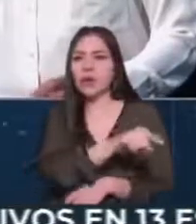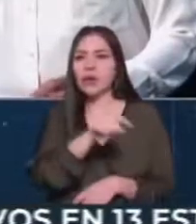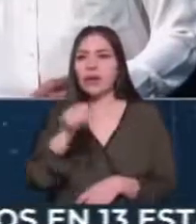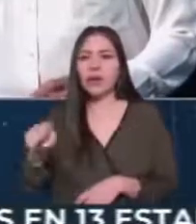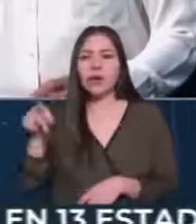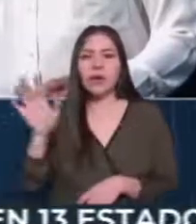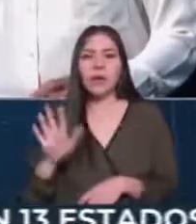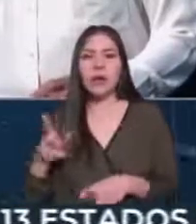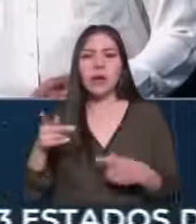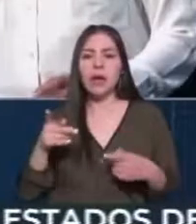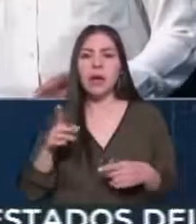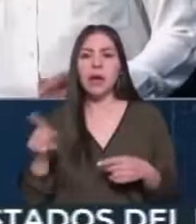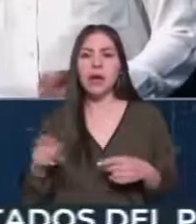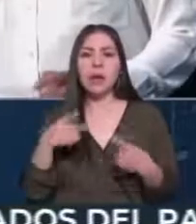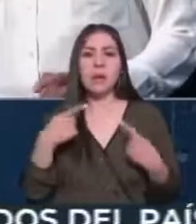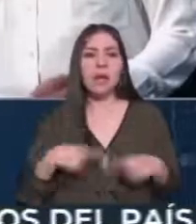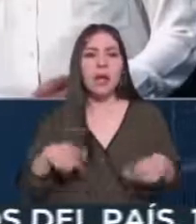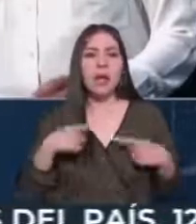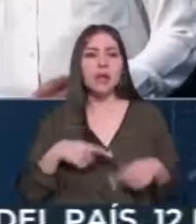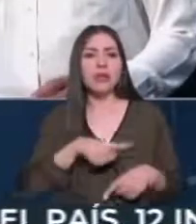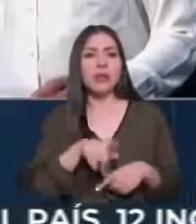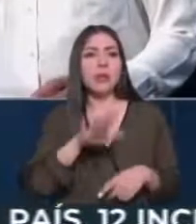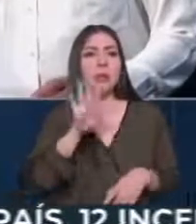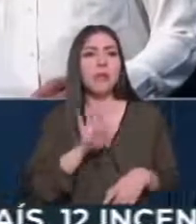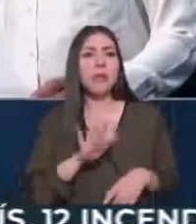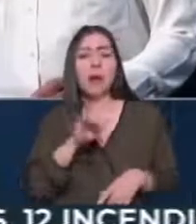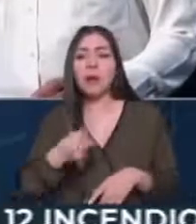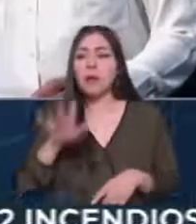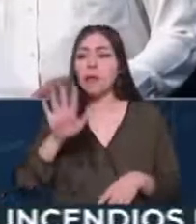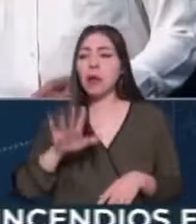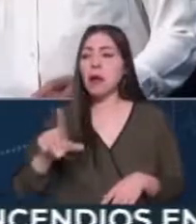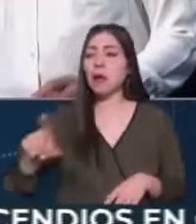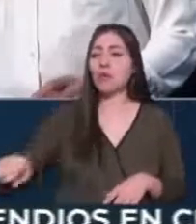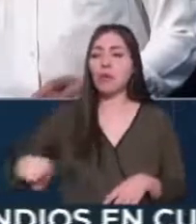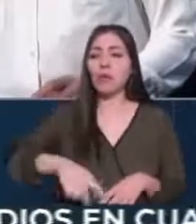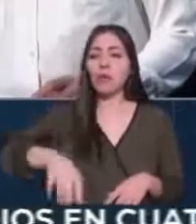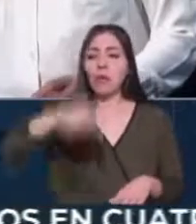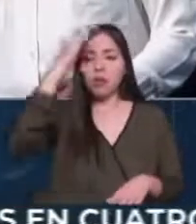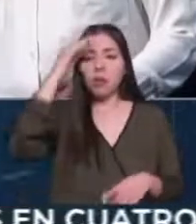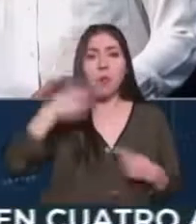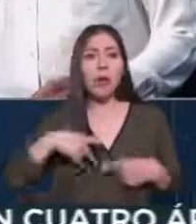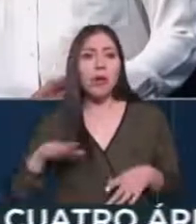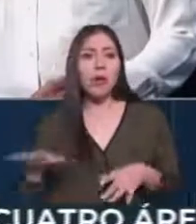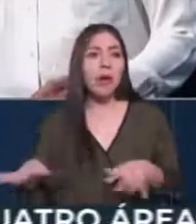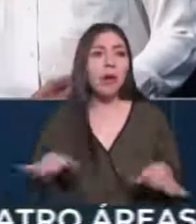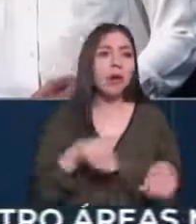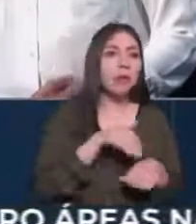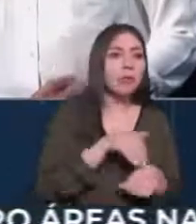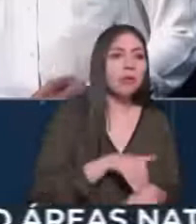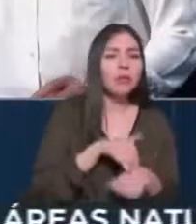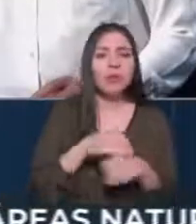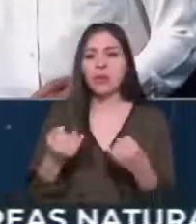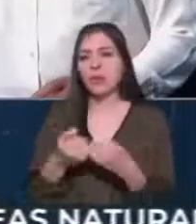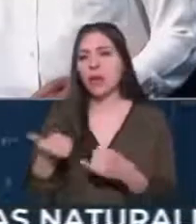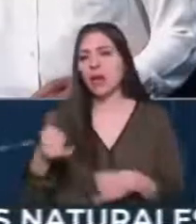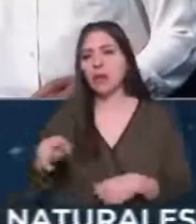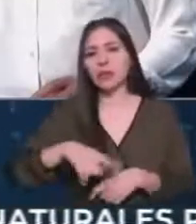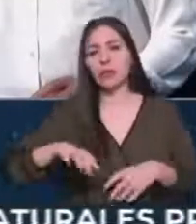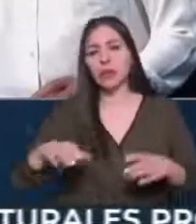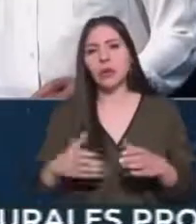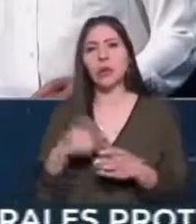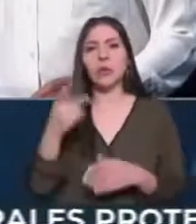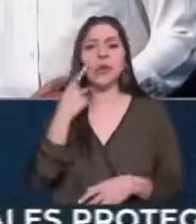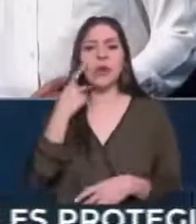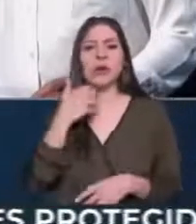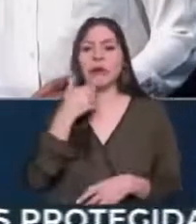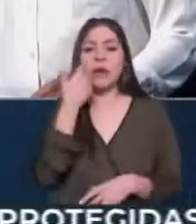la ciudadanía como menores de edad, como tontos, como nos han tratado durante mucho tiempo esta clase política rancia. Eso, justo. Y